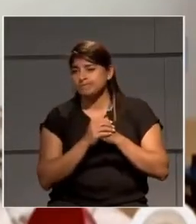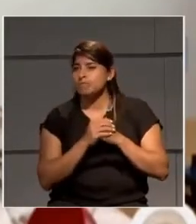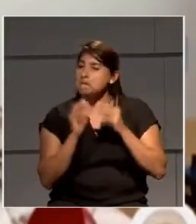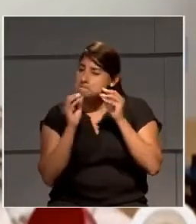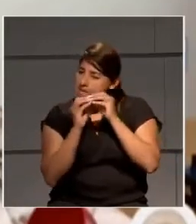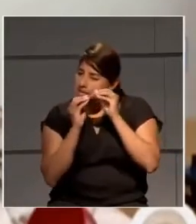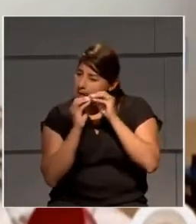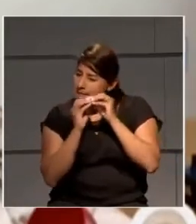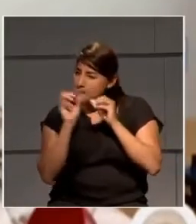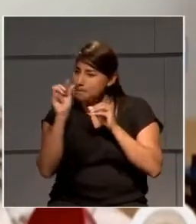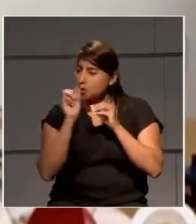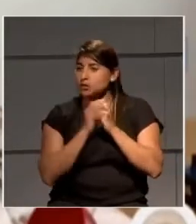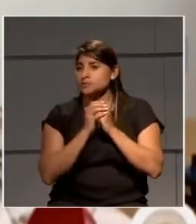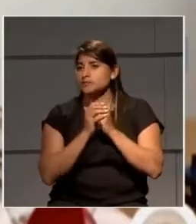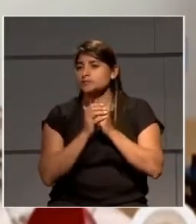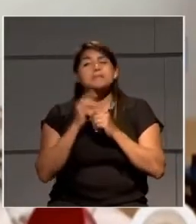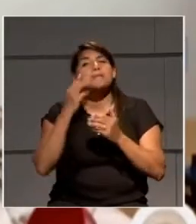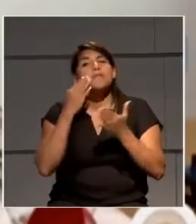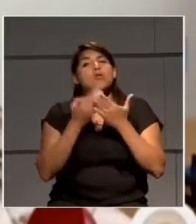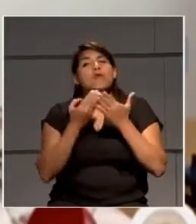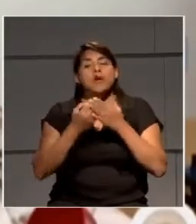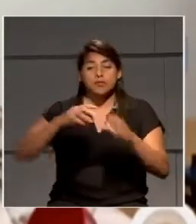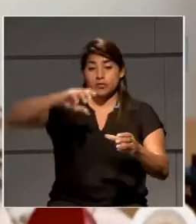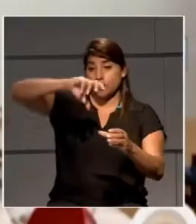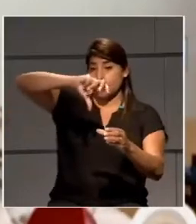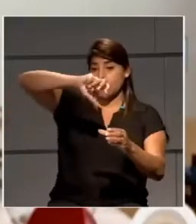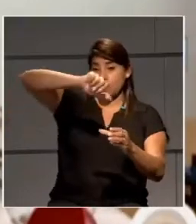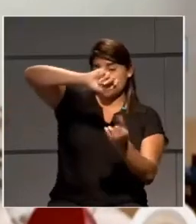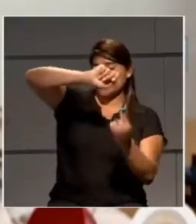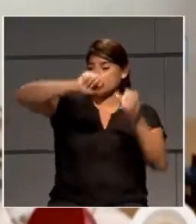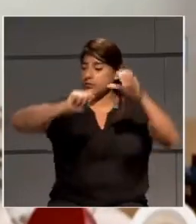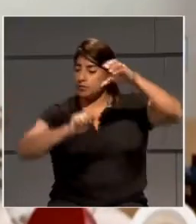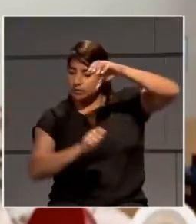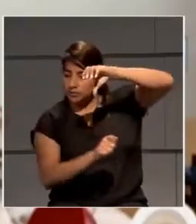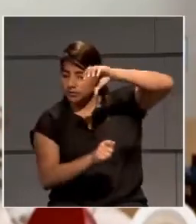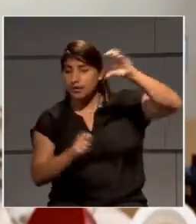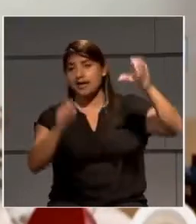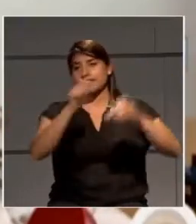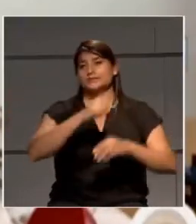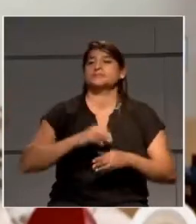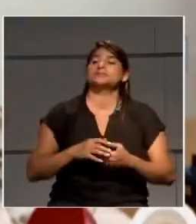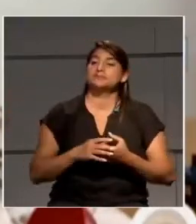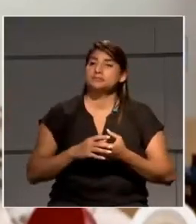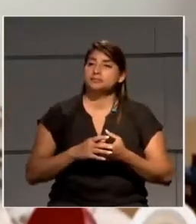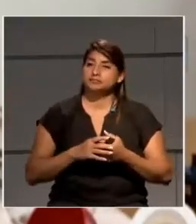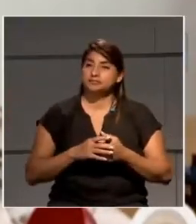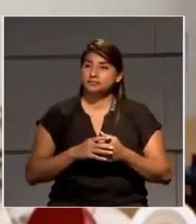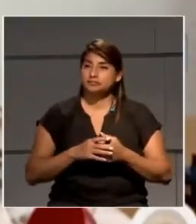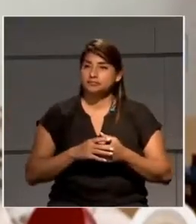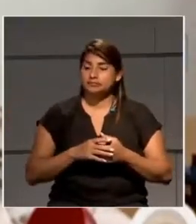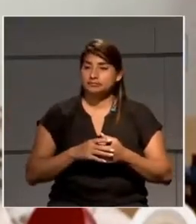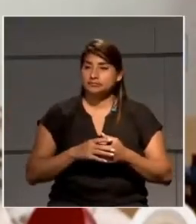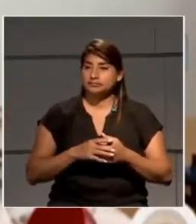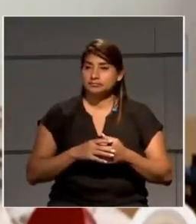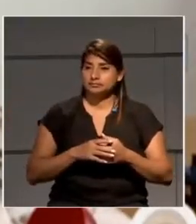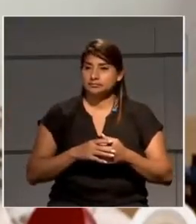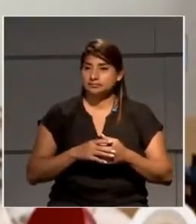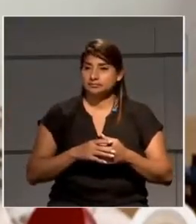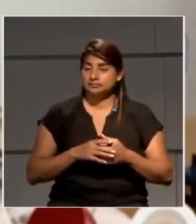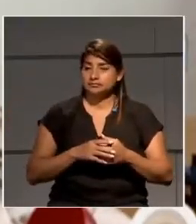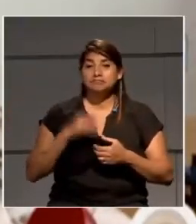un poquito más. Aunque tal vez... A ver, probemos. Cerralo y lo probamos. Espérate, voy a buscar algo. Vamos a escuchar el de Pluk y el de